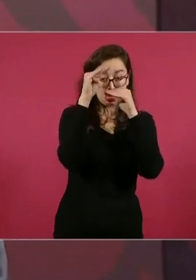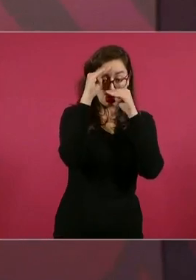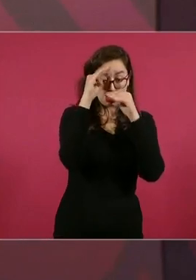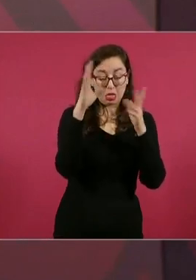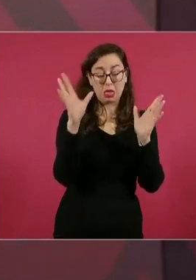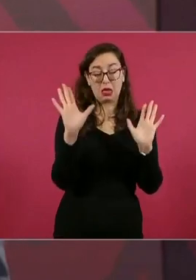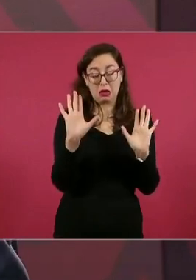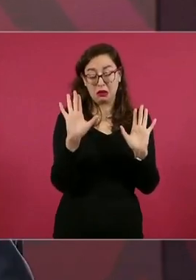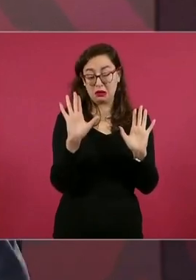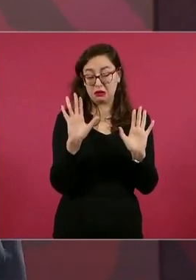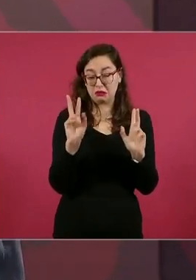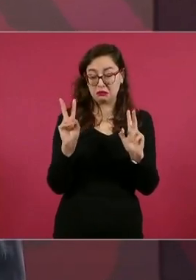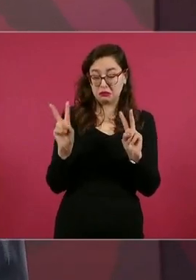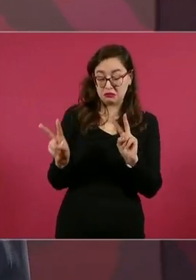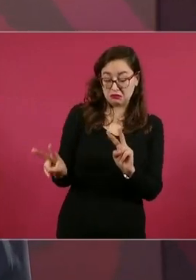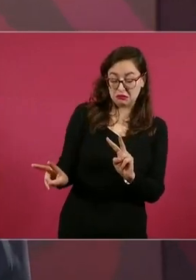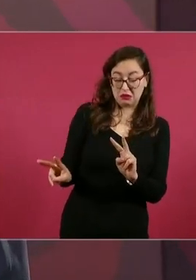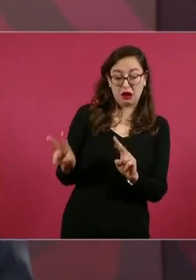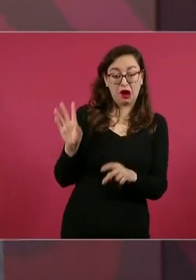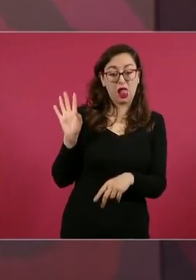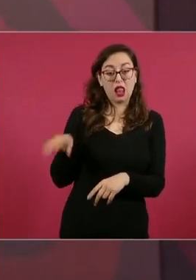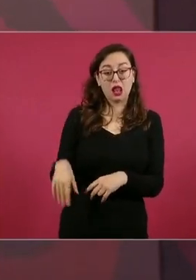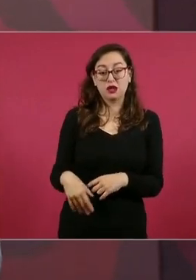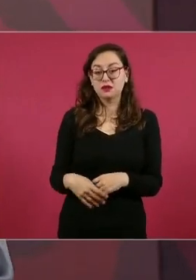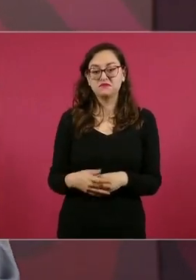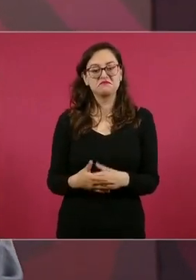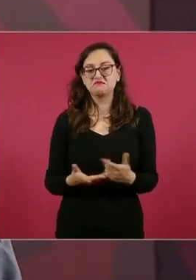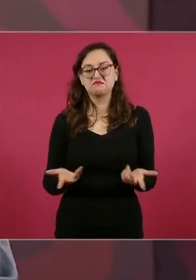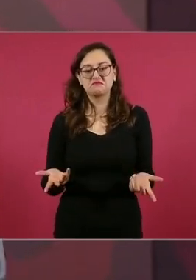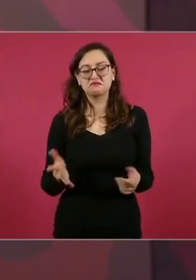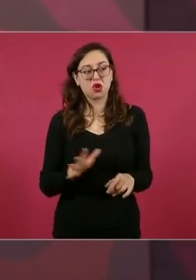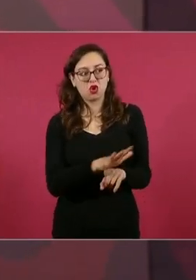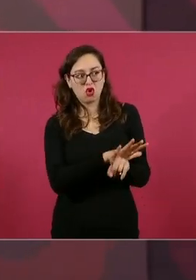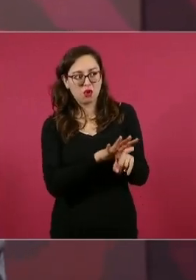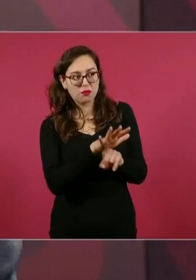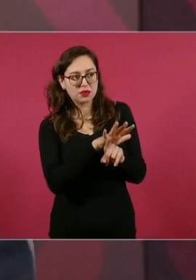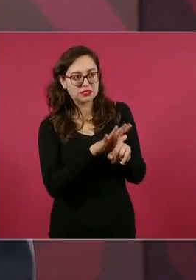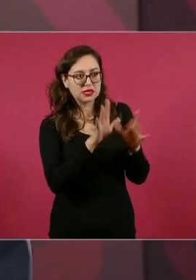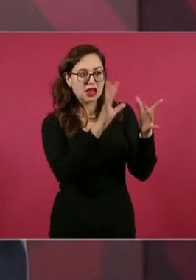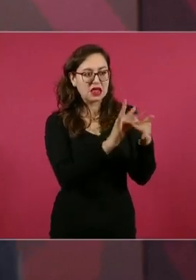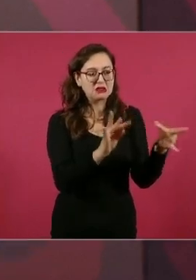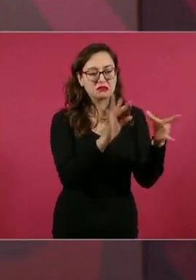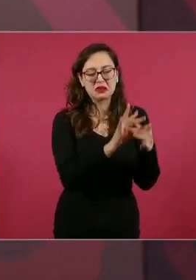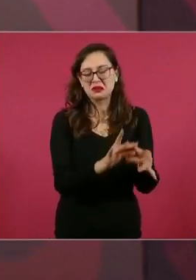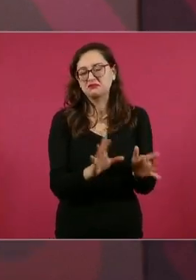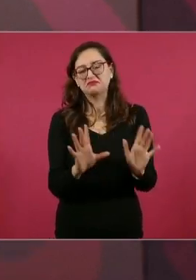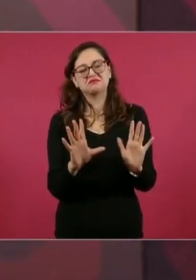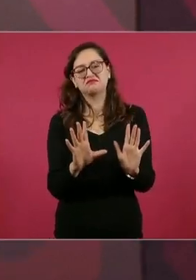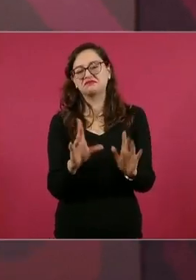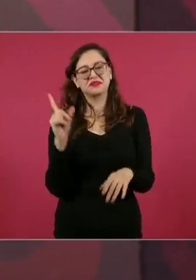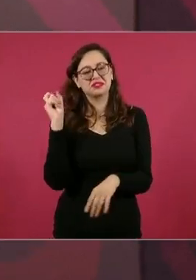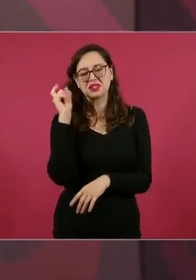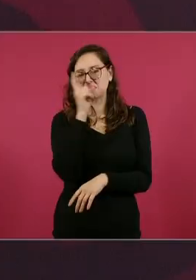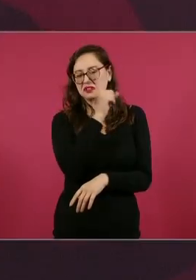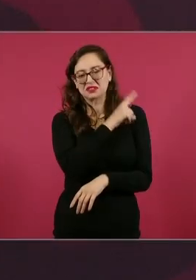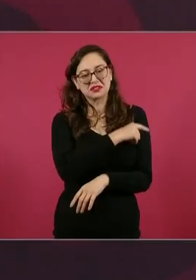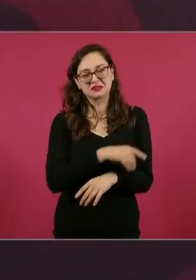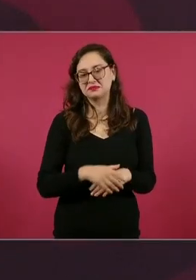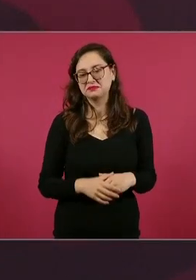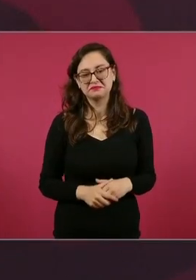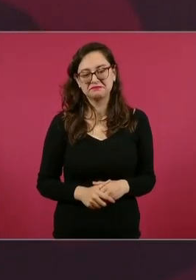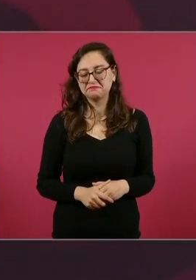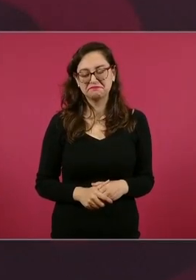o a los expertos a los de la llamada sociedad política no